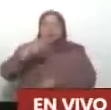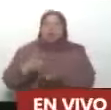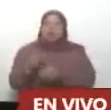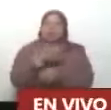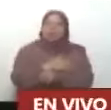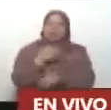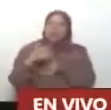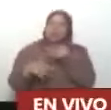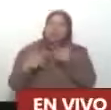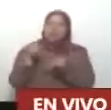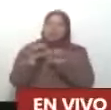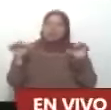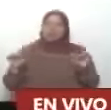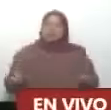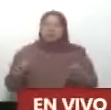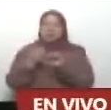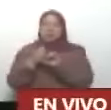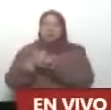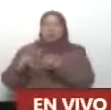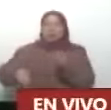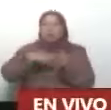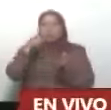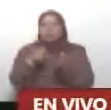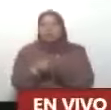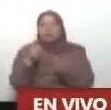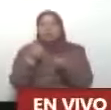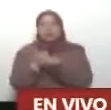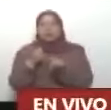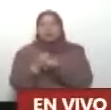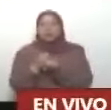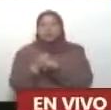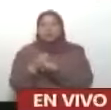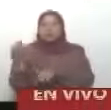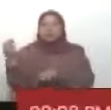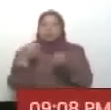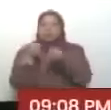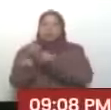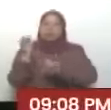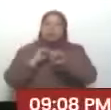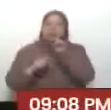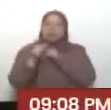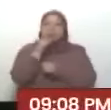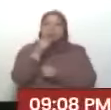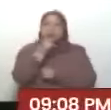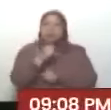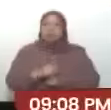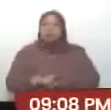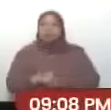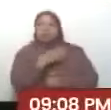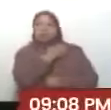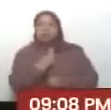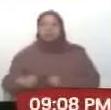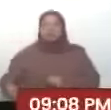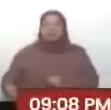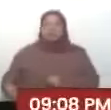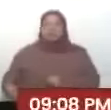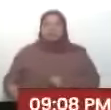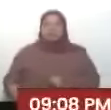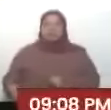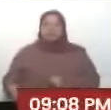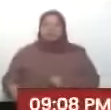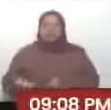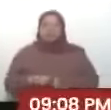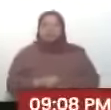sucedido. El sistema de orquesta completo, de punta a punta, sumado a la defensa del Esequibo. Así mismo, presidente.